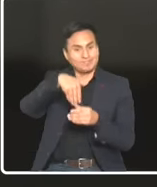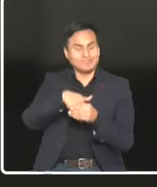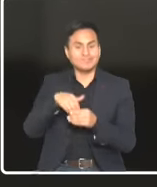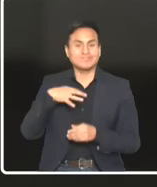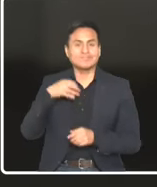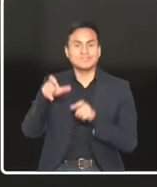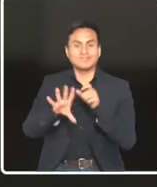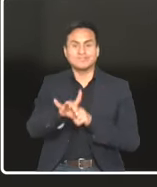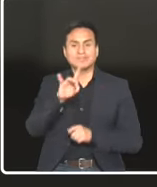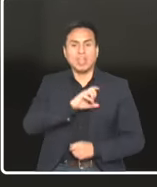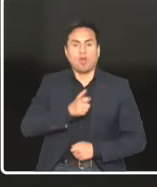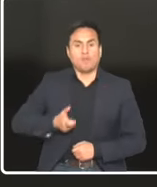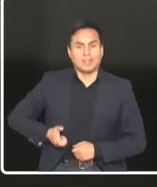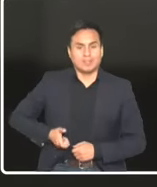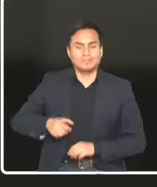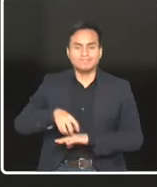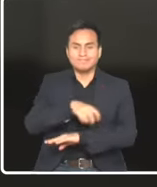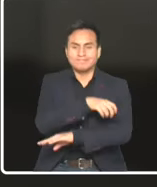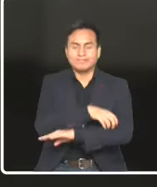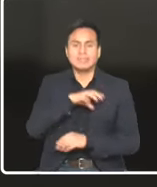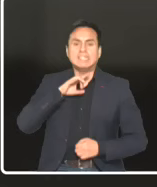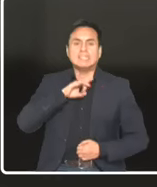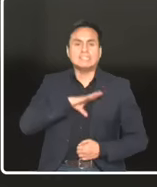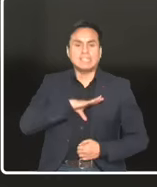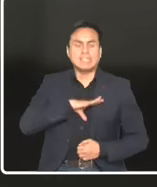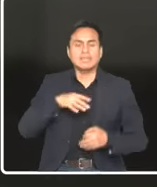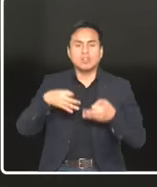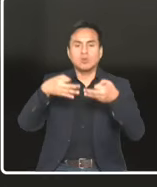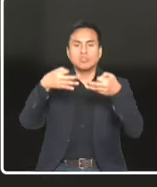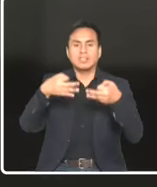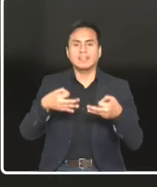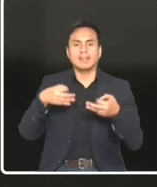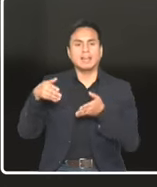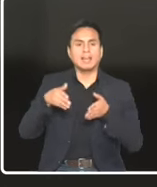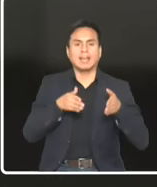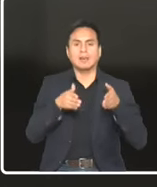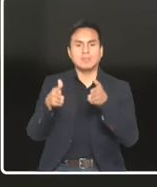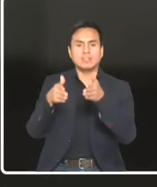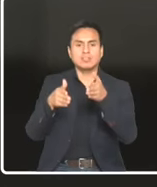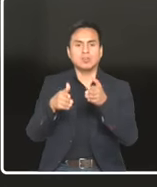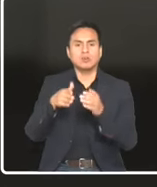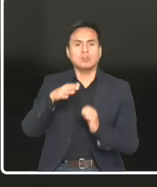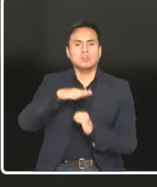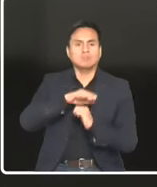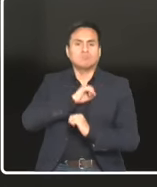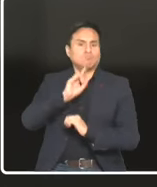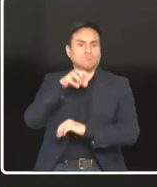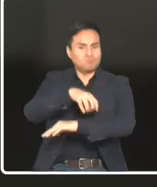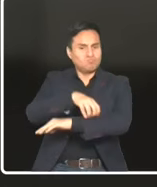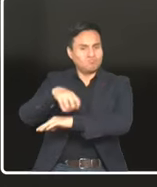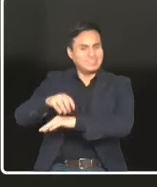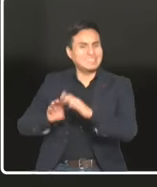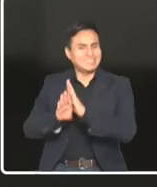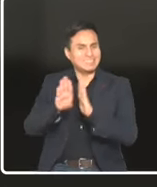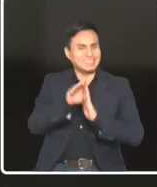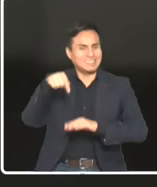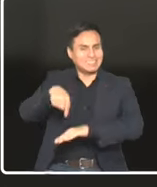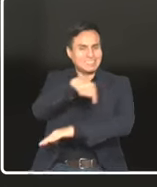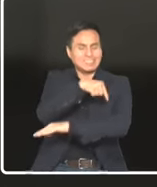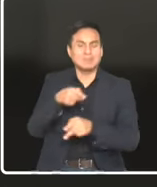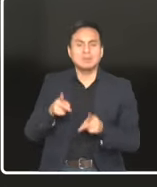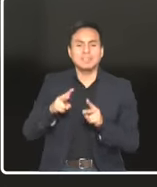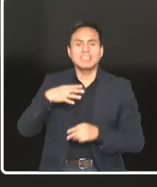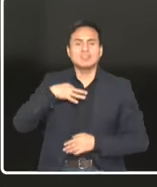de gobernadores chile consolida el camino descentralizador que ha permitido que la